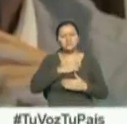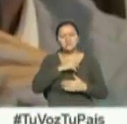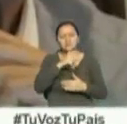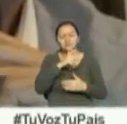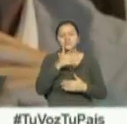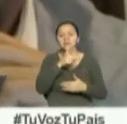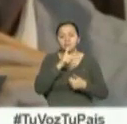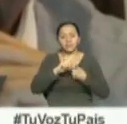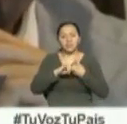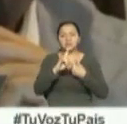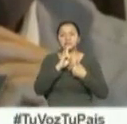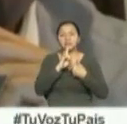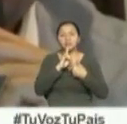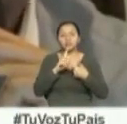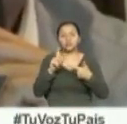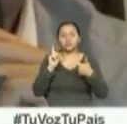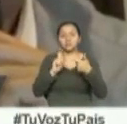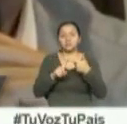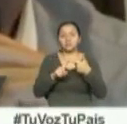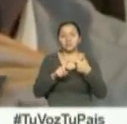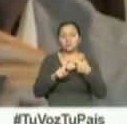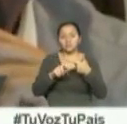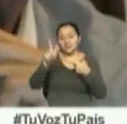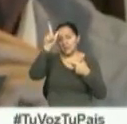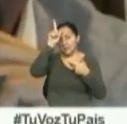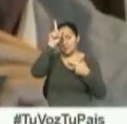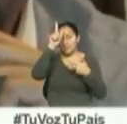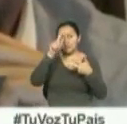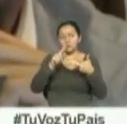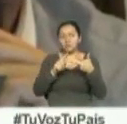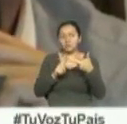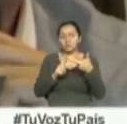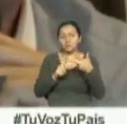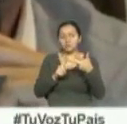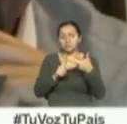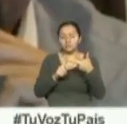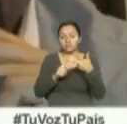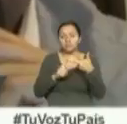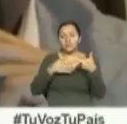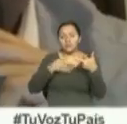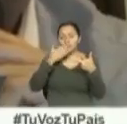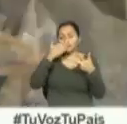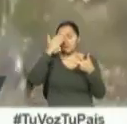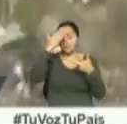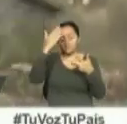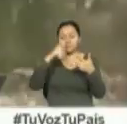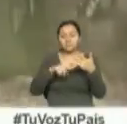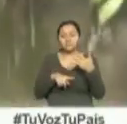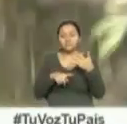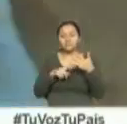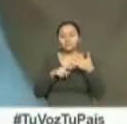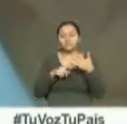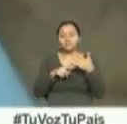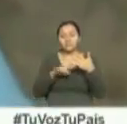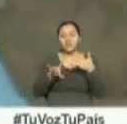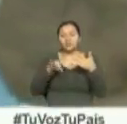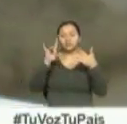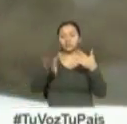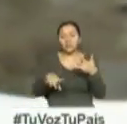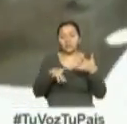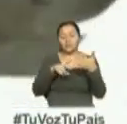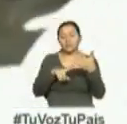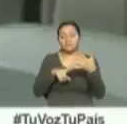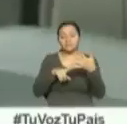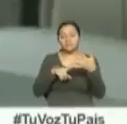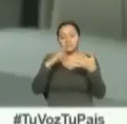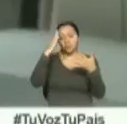Es Estados Unidos, el segundo país es Alemania, el tercer país es Países Bajos, el cuarto país es Australia, República de